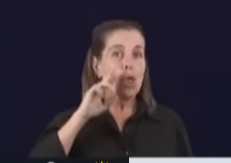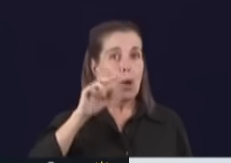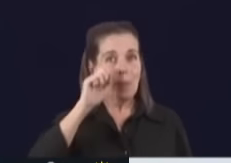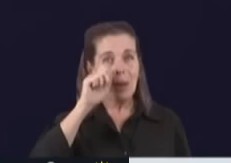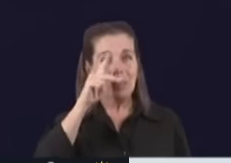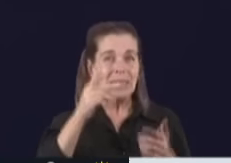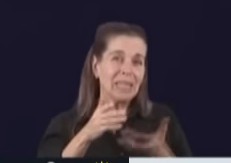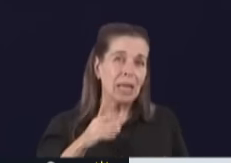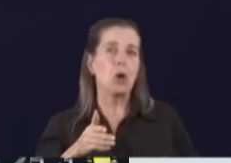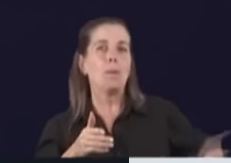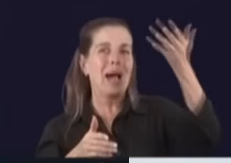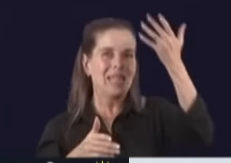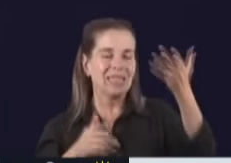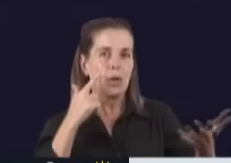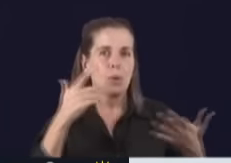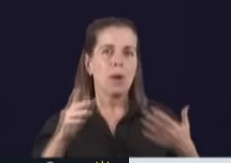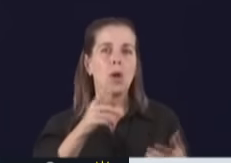en 14 años,